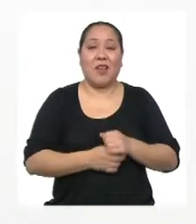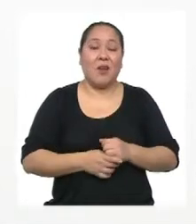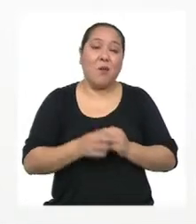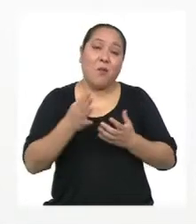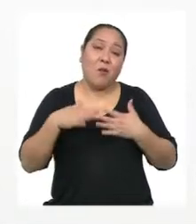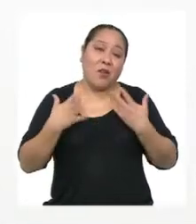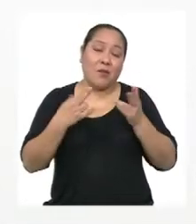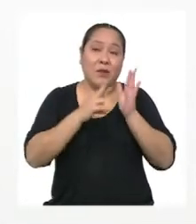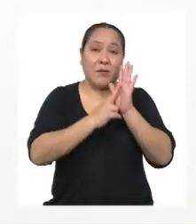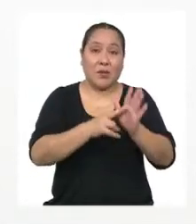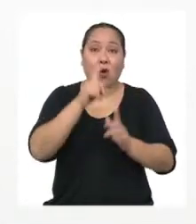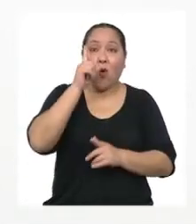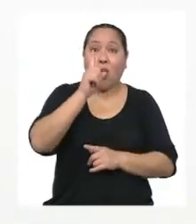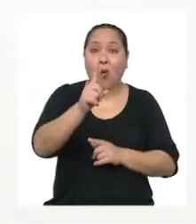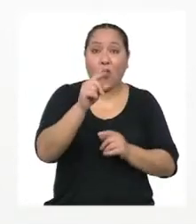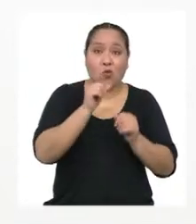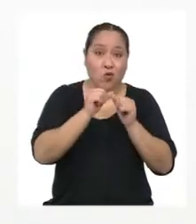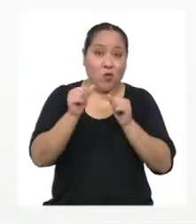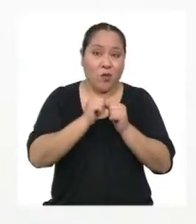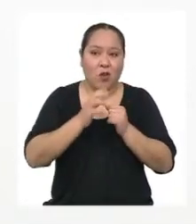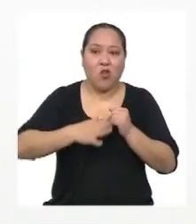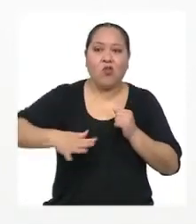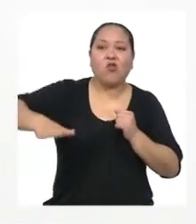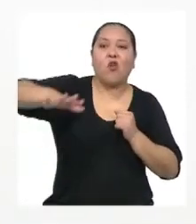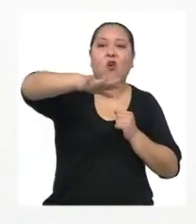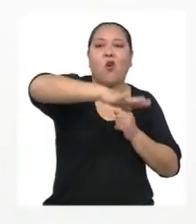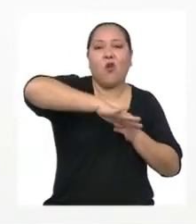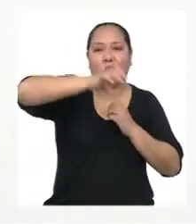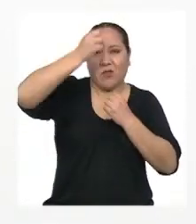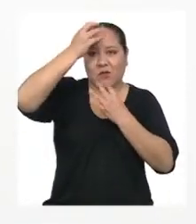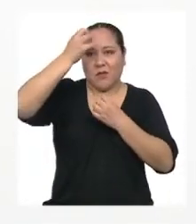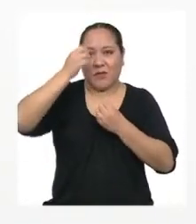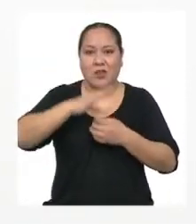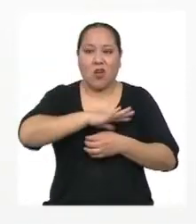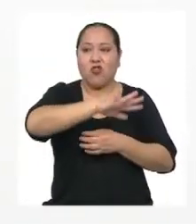representar con un único valor toda una muestra de datos o toda